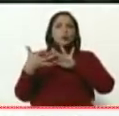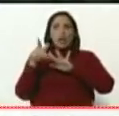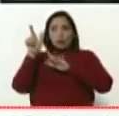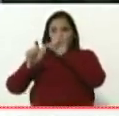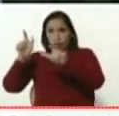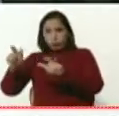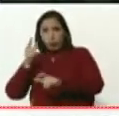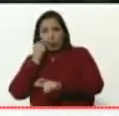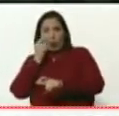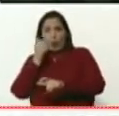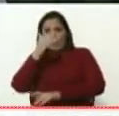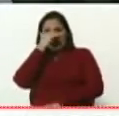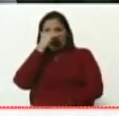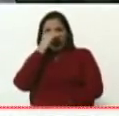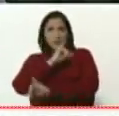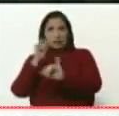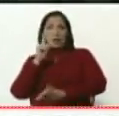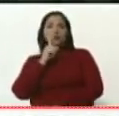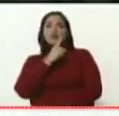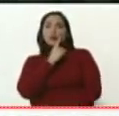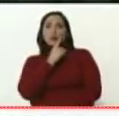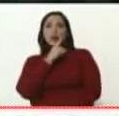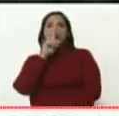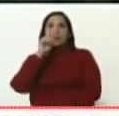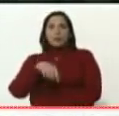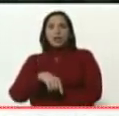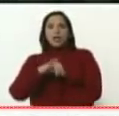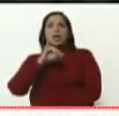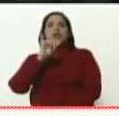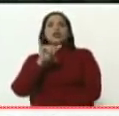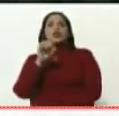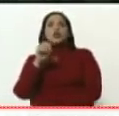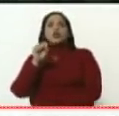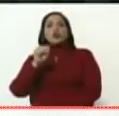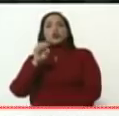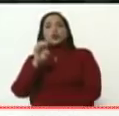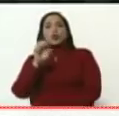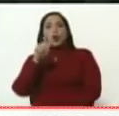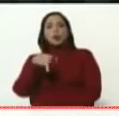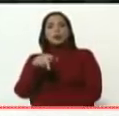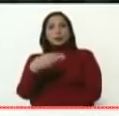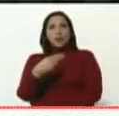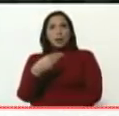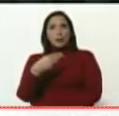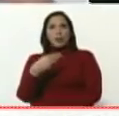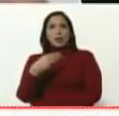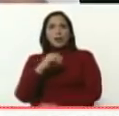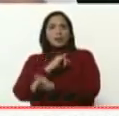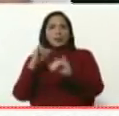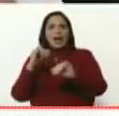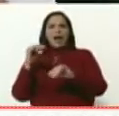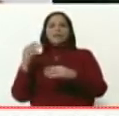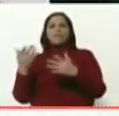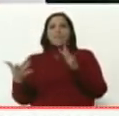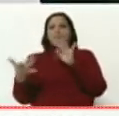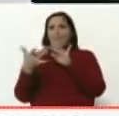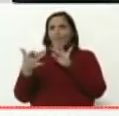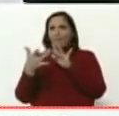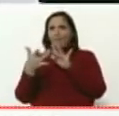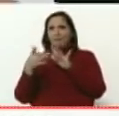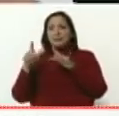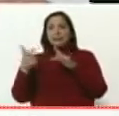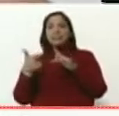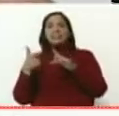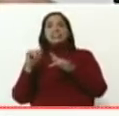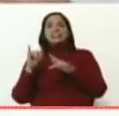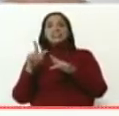mencionado. Por cierto, señor Josep Borrell, que intercede por el señor Gilbert Caro. No sé si usted sabe que este